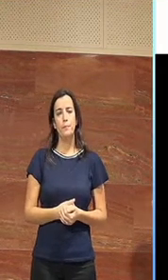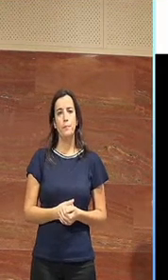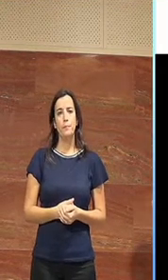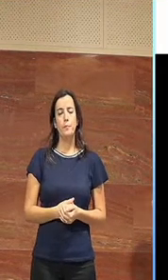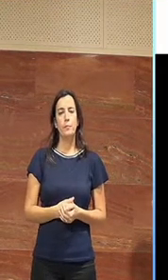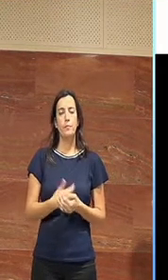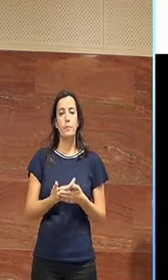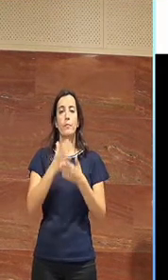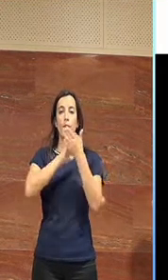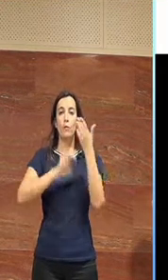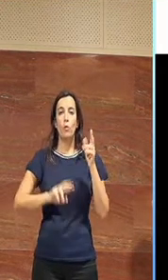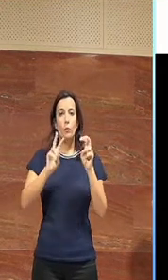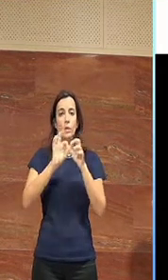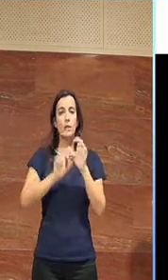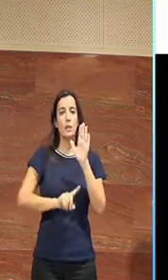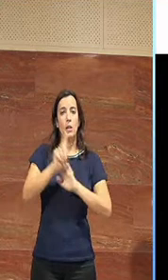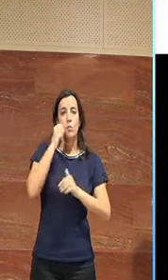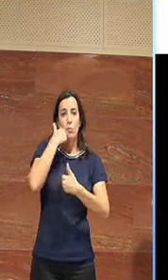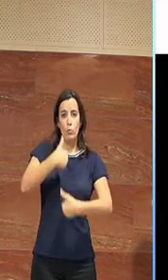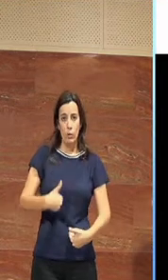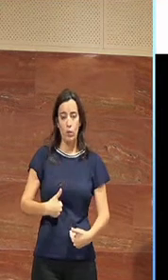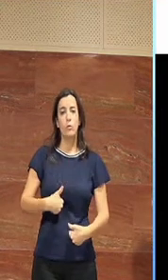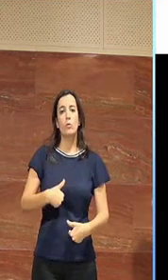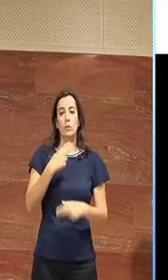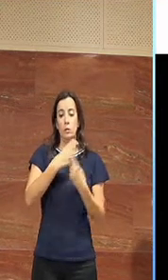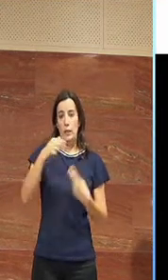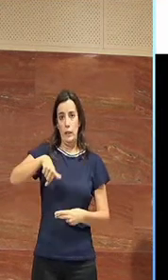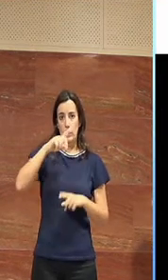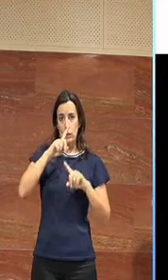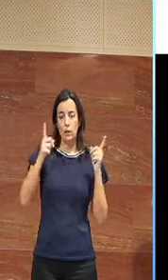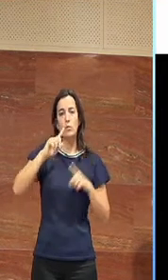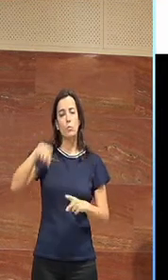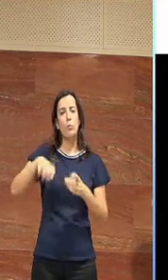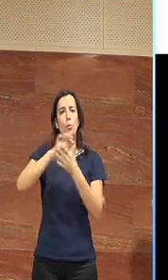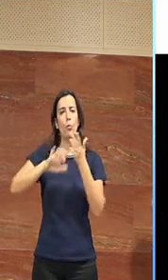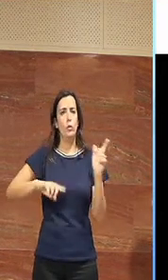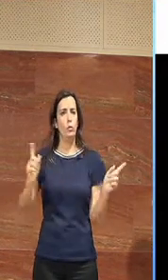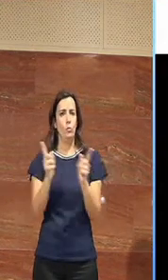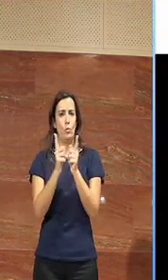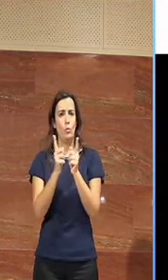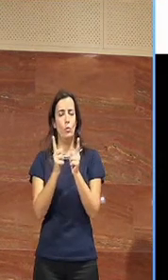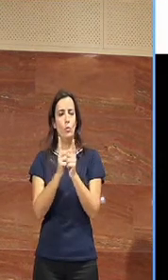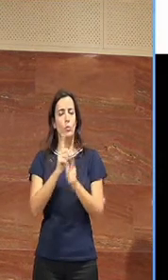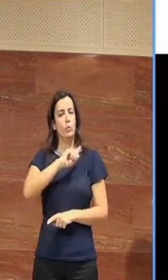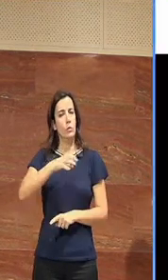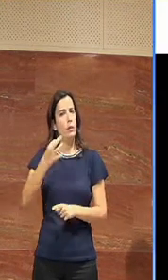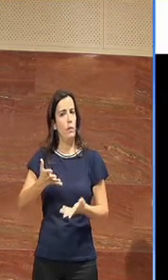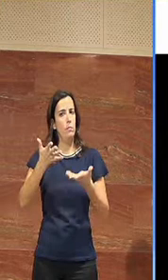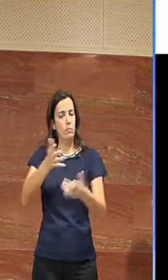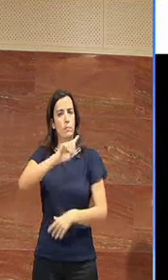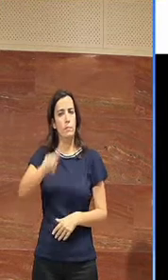Este informe sobre el desarrollo humano que se ha editado para el presente año también es un documento muy cortito que conviene poner en la mesa.